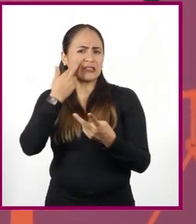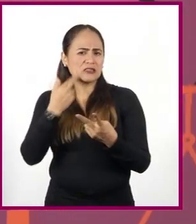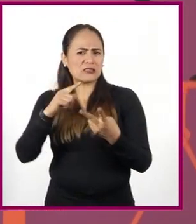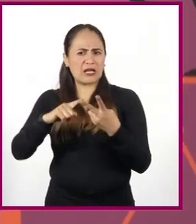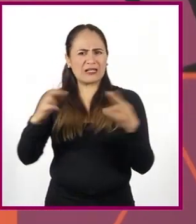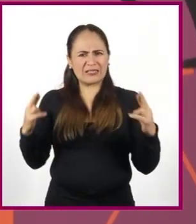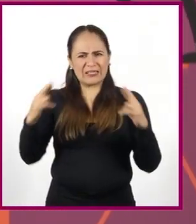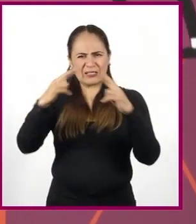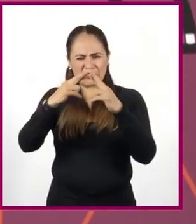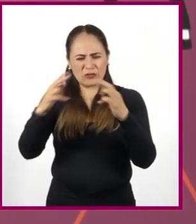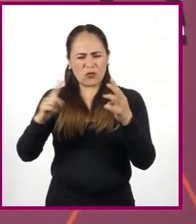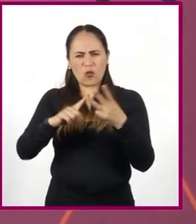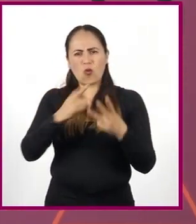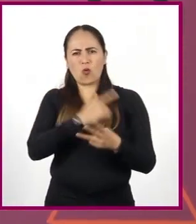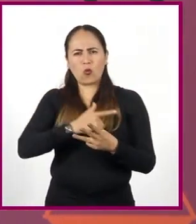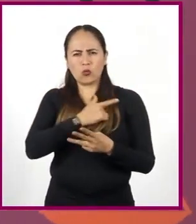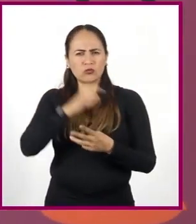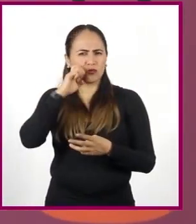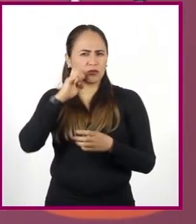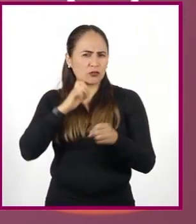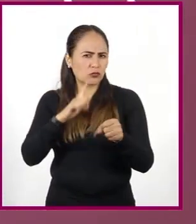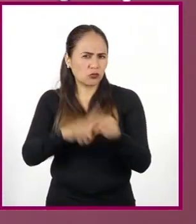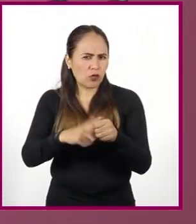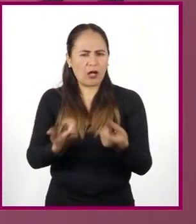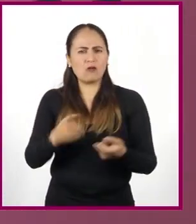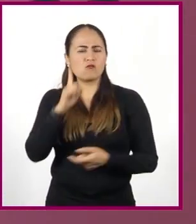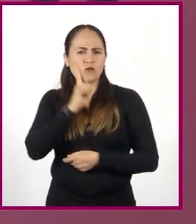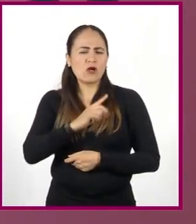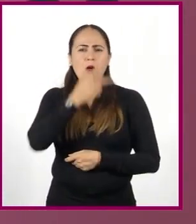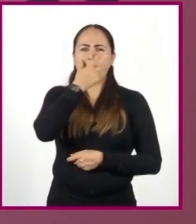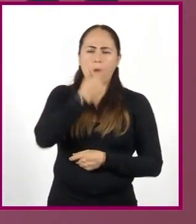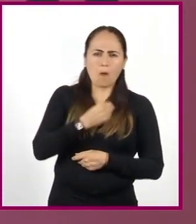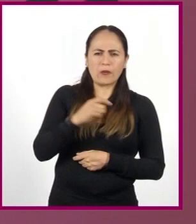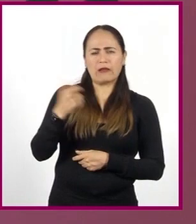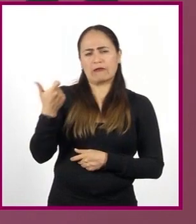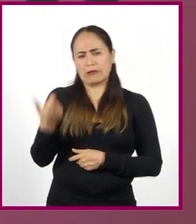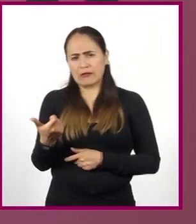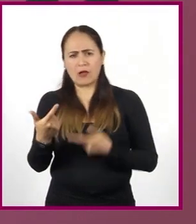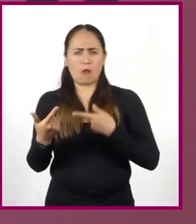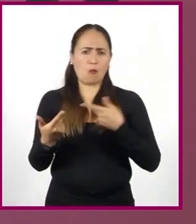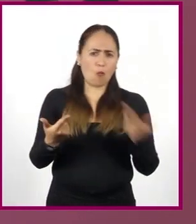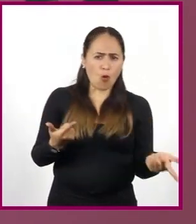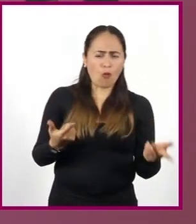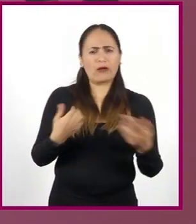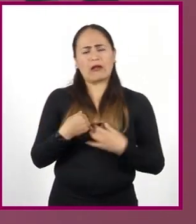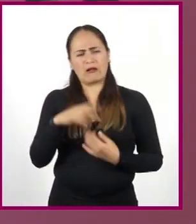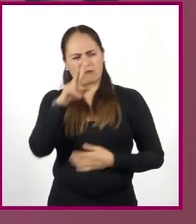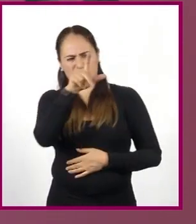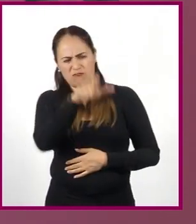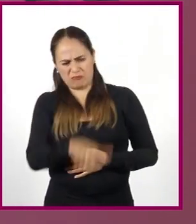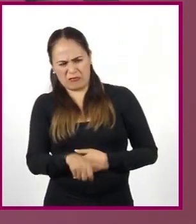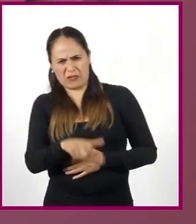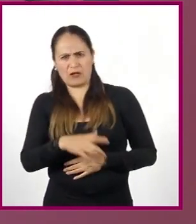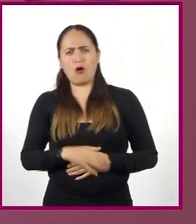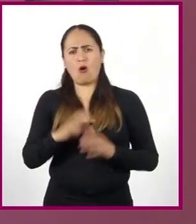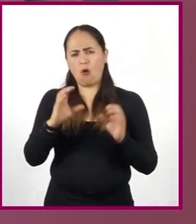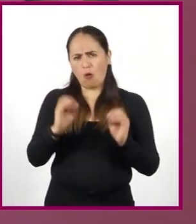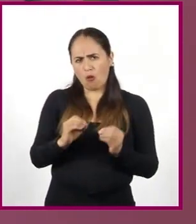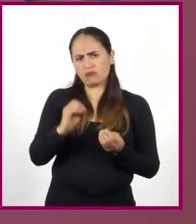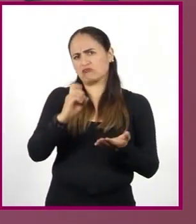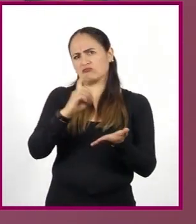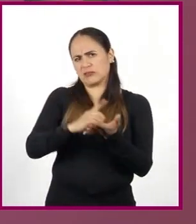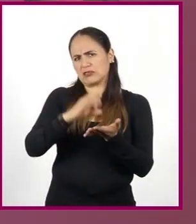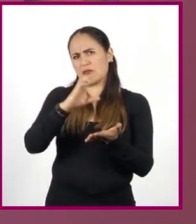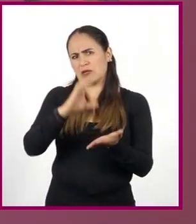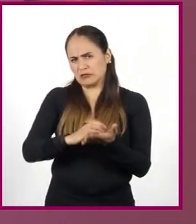credo, orientación sexual, género, edad, condición social, apariencia física, condición de salud o cualquier